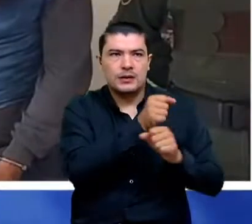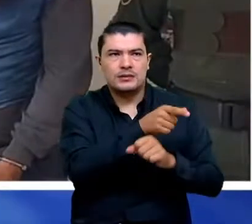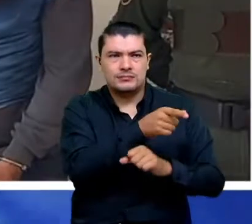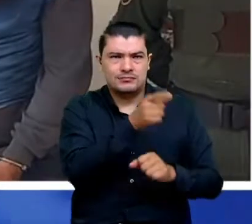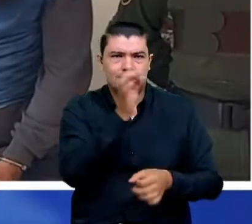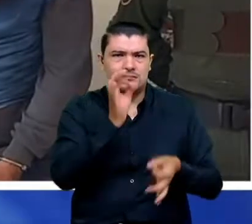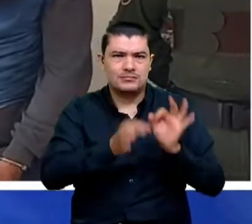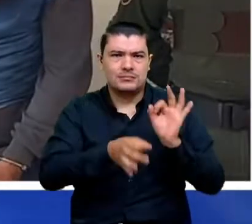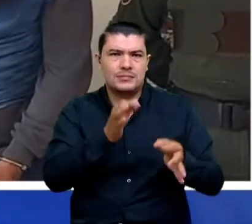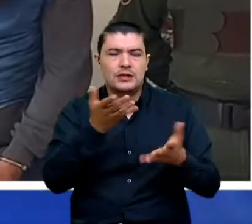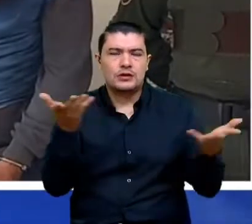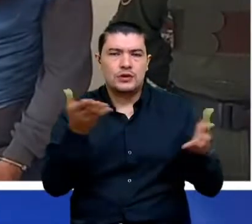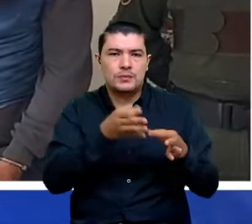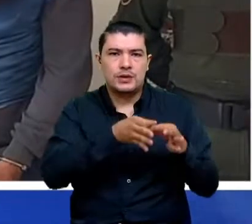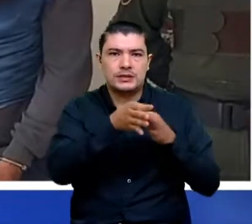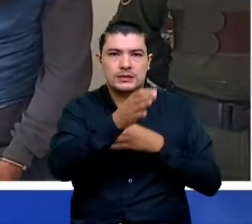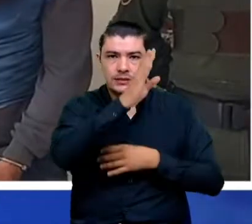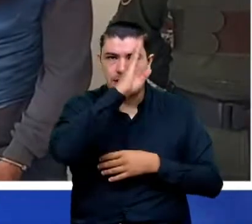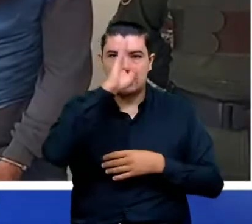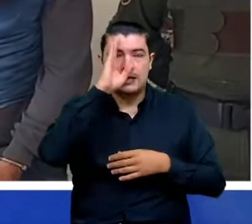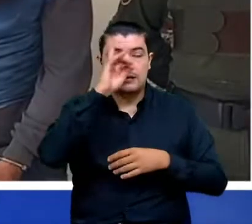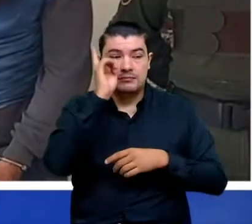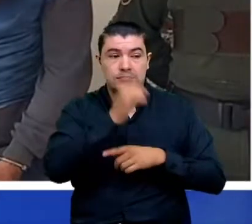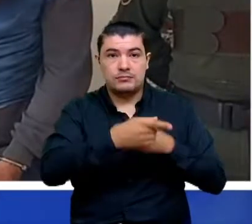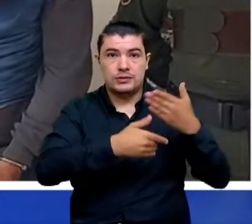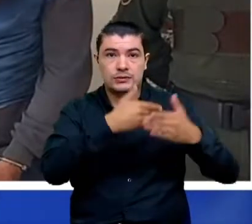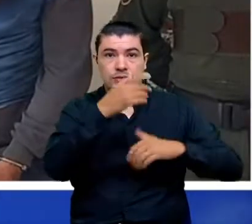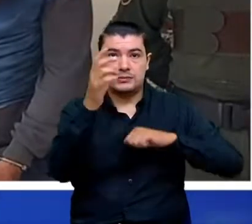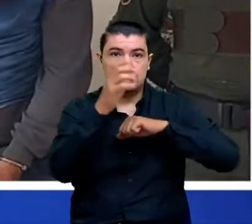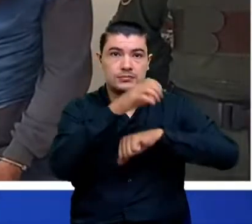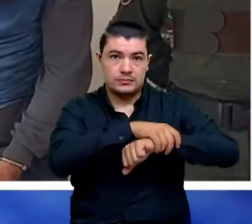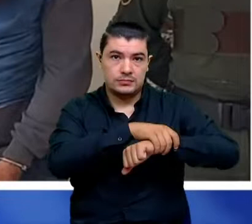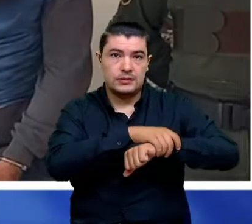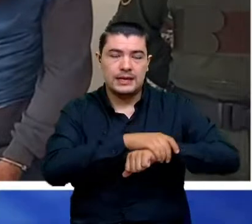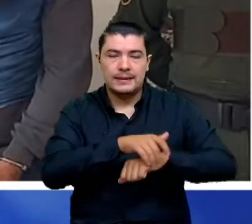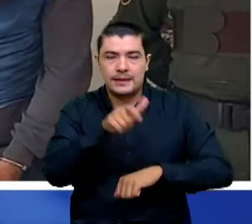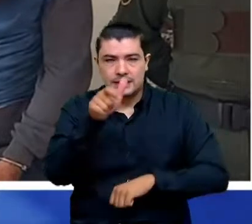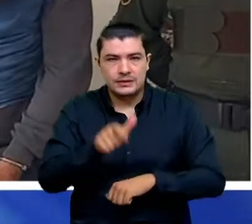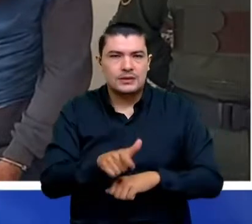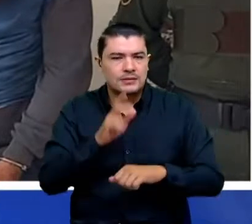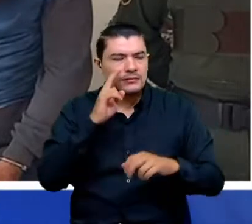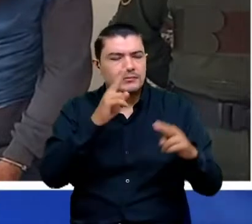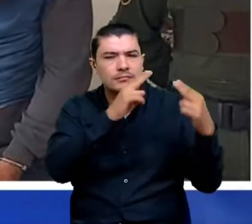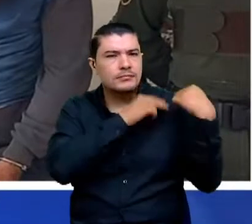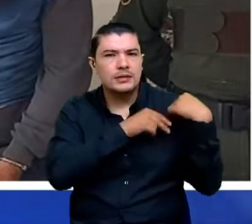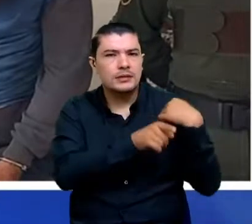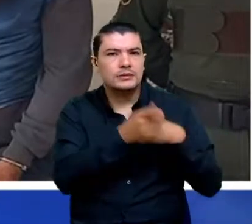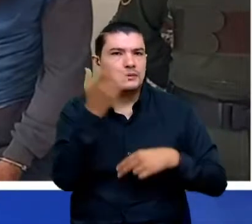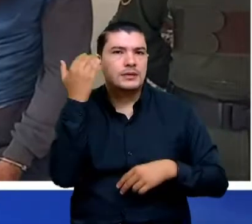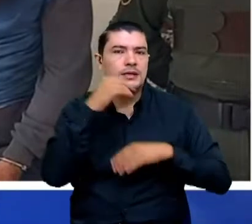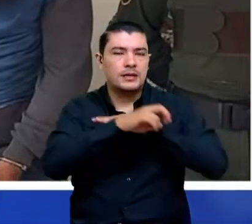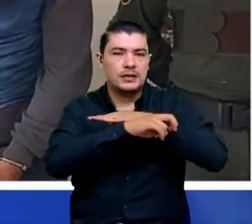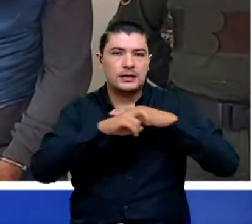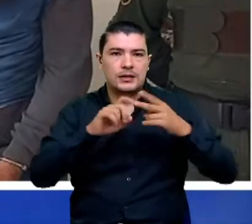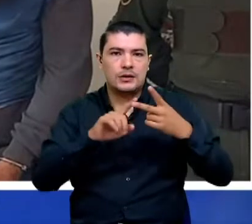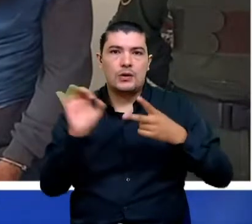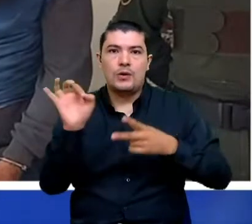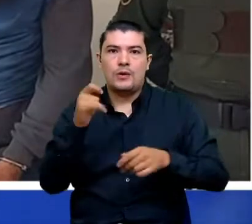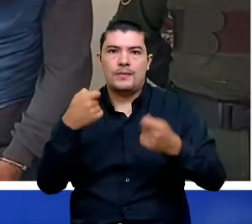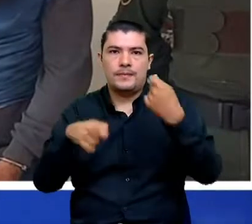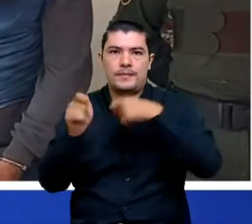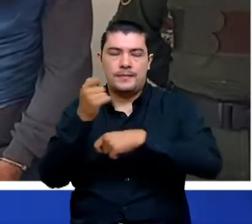un juzgado del municipio de san gil la persona detenida estaba sindicada de hurto y de venta de